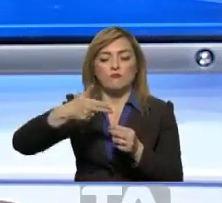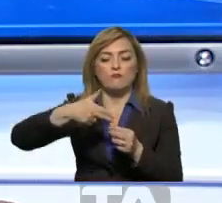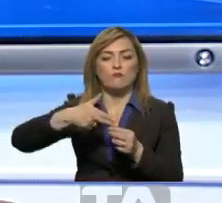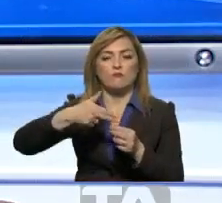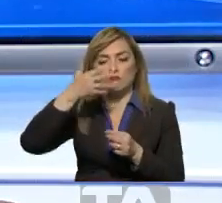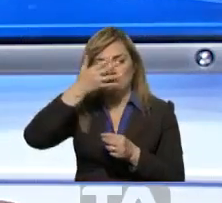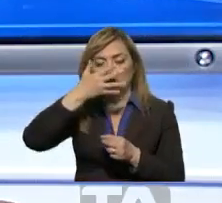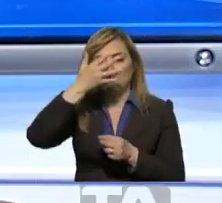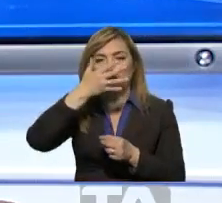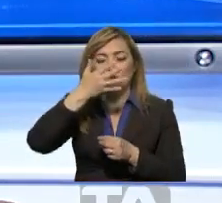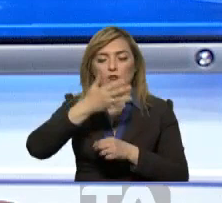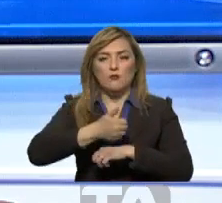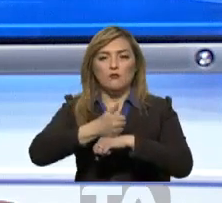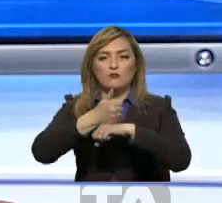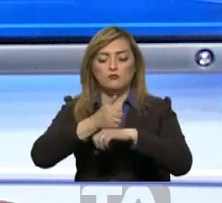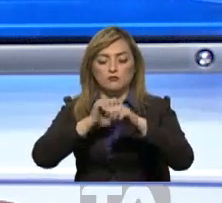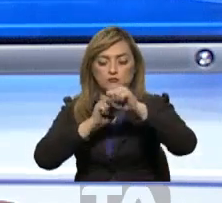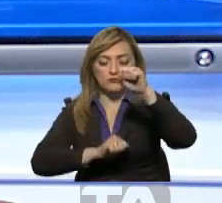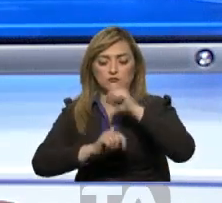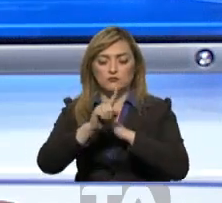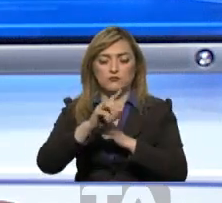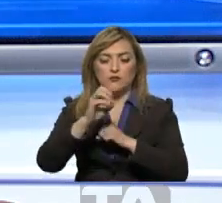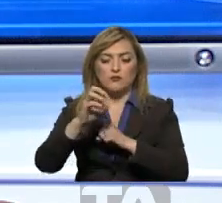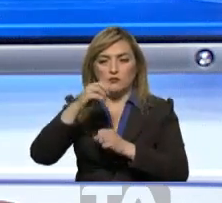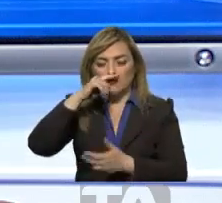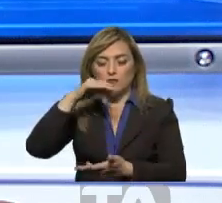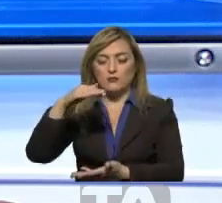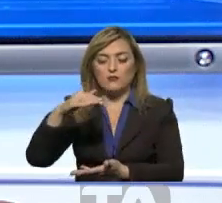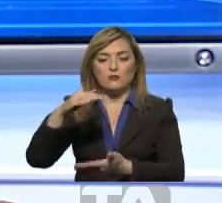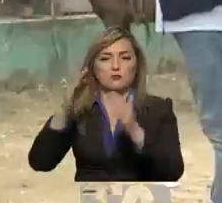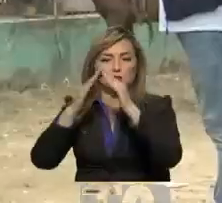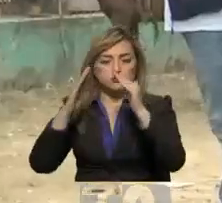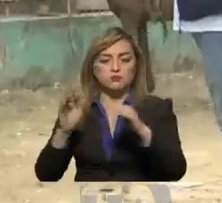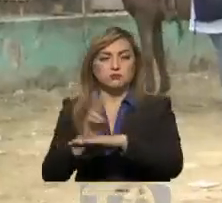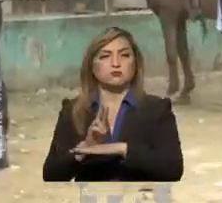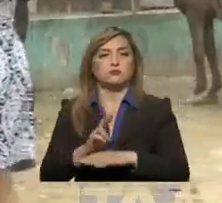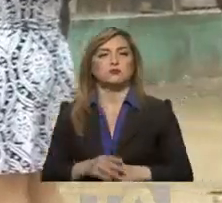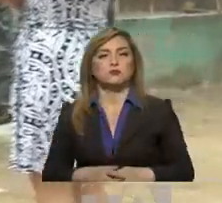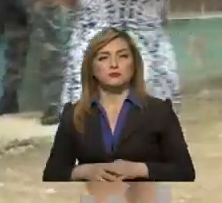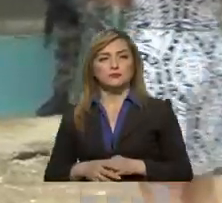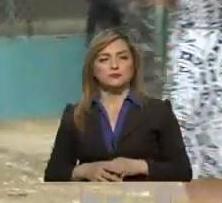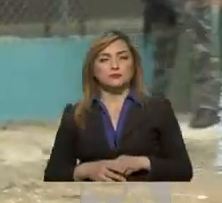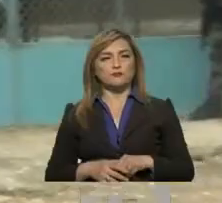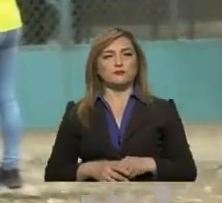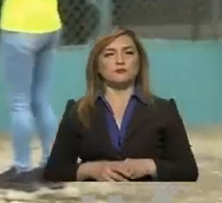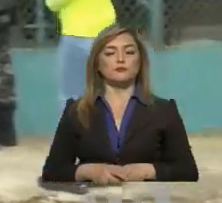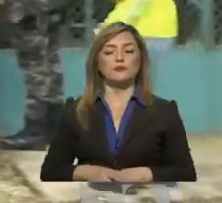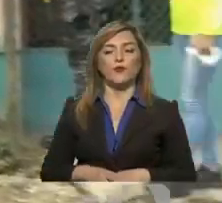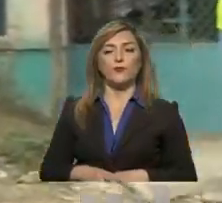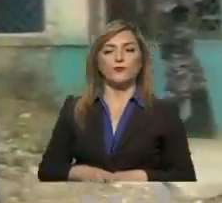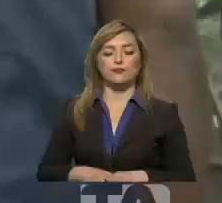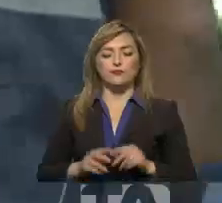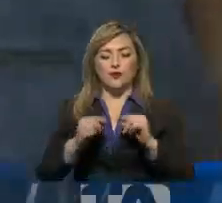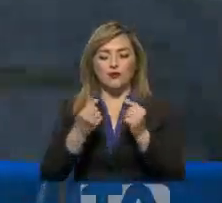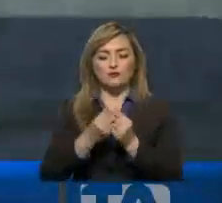hidrocarburíferos en Esmeraldas. Las autoridades decomisaron más de 100 cilindros de gas de uso doméstico. La Unidad de Delitos Hidrocarburíferos